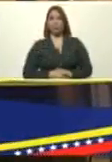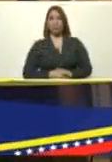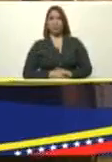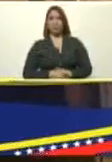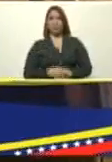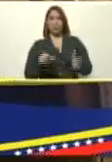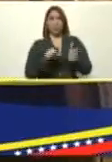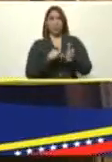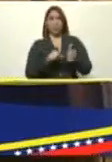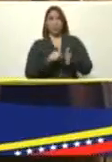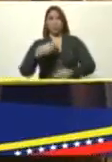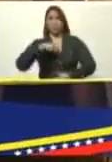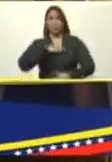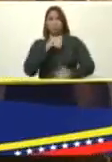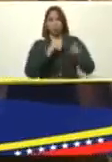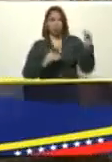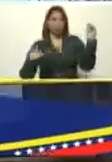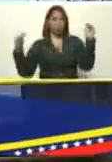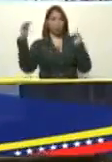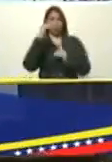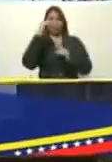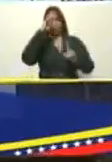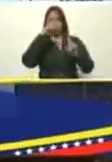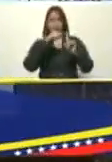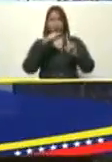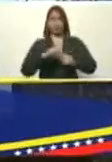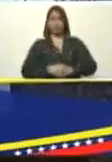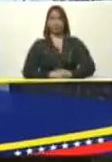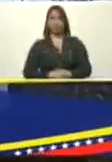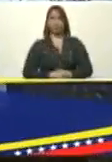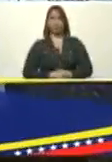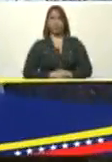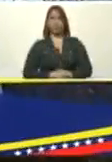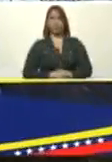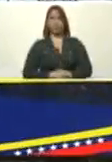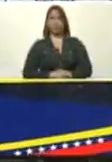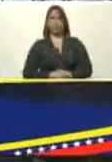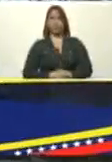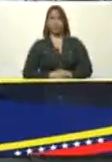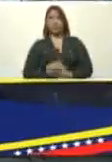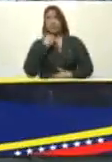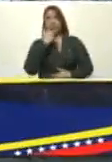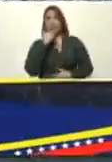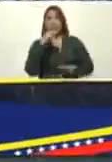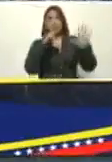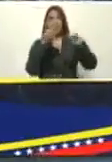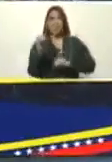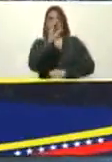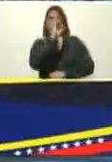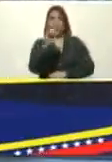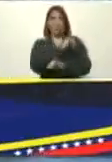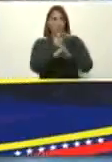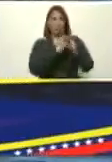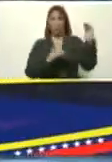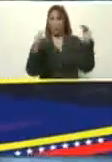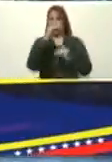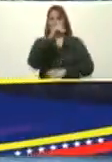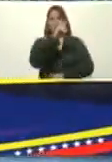hemos superado la meta que nos trazamos de que era un 70% y ya pasamos